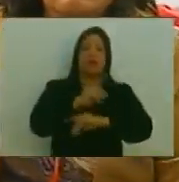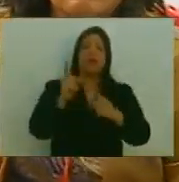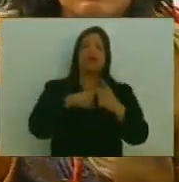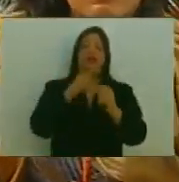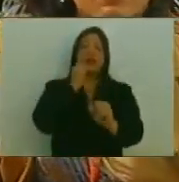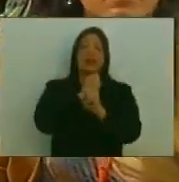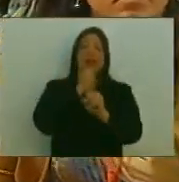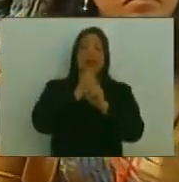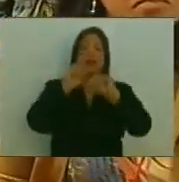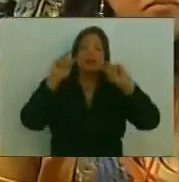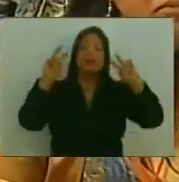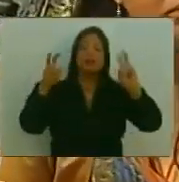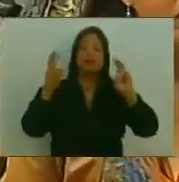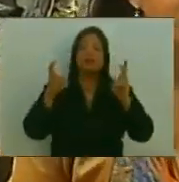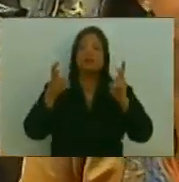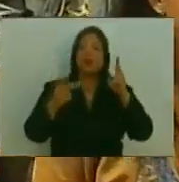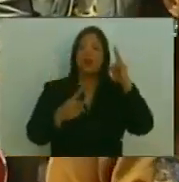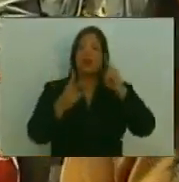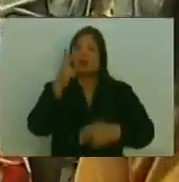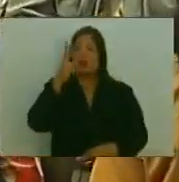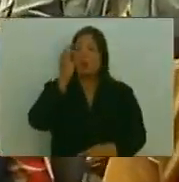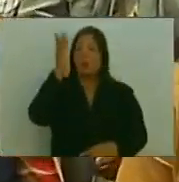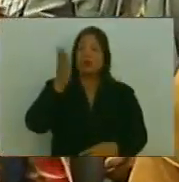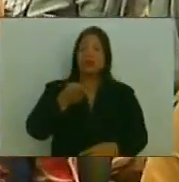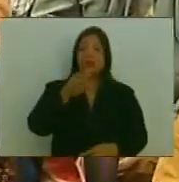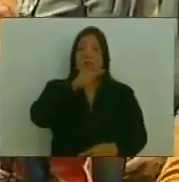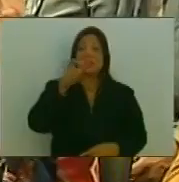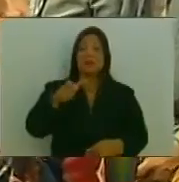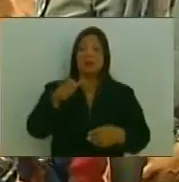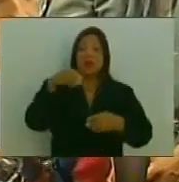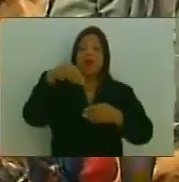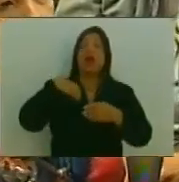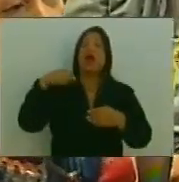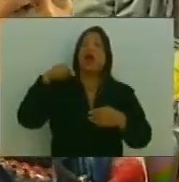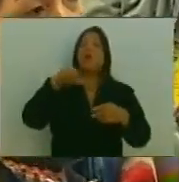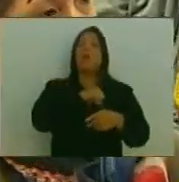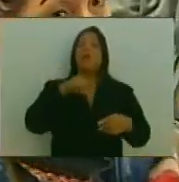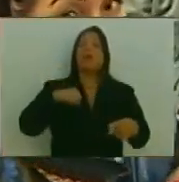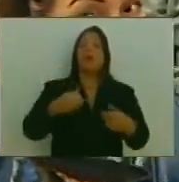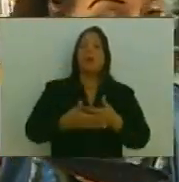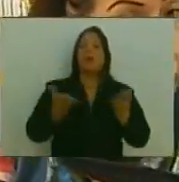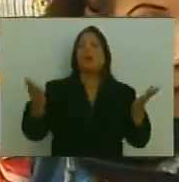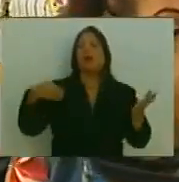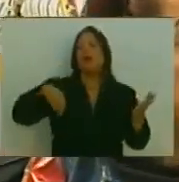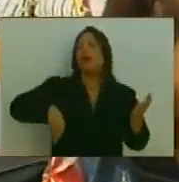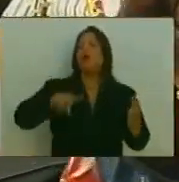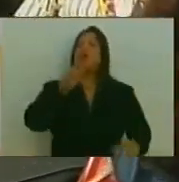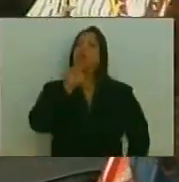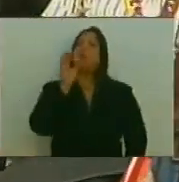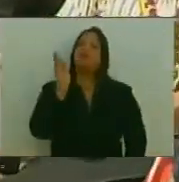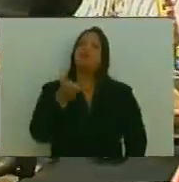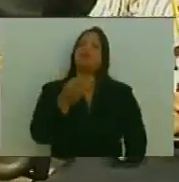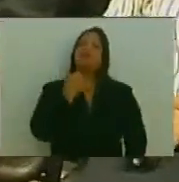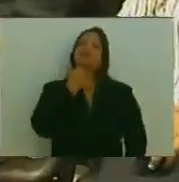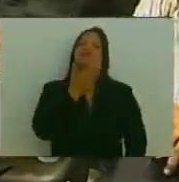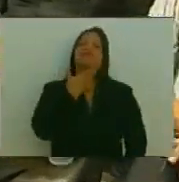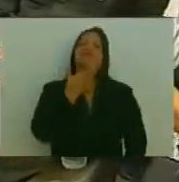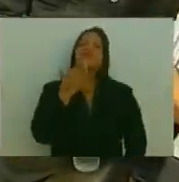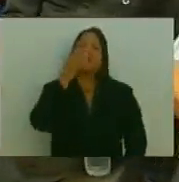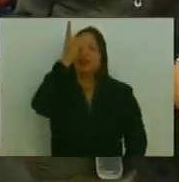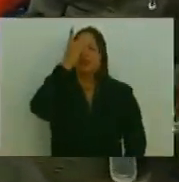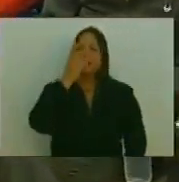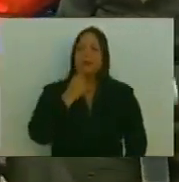laboral, se establecía que el 2% de las nóminas del sector público y privado debía estar constituido por personas